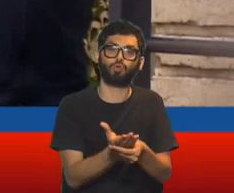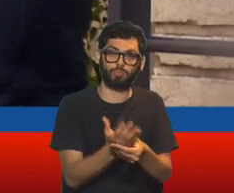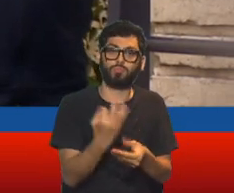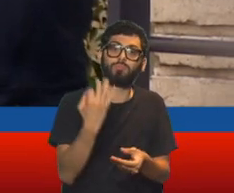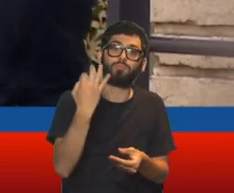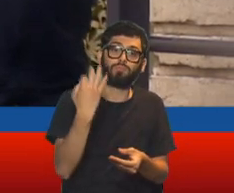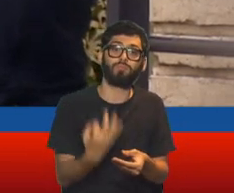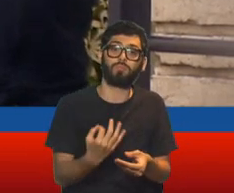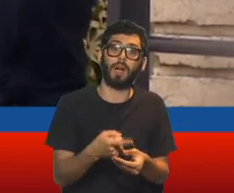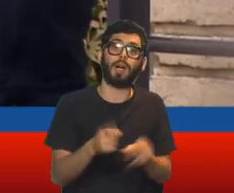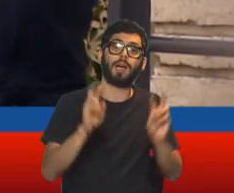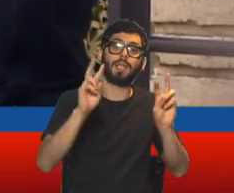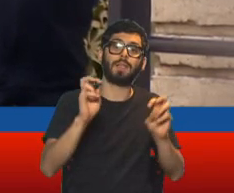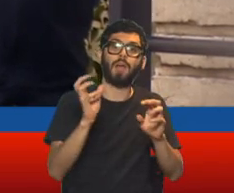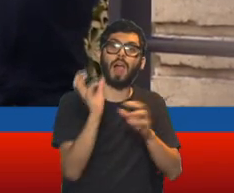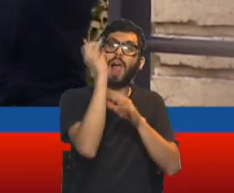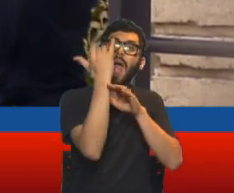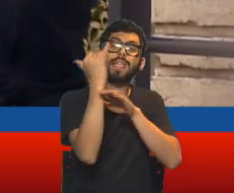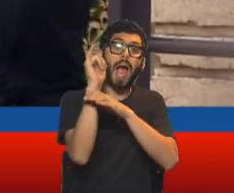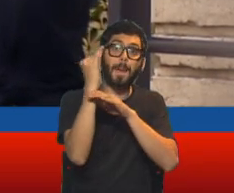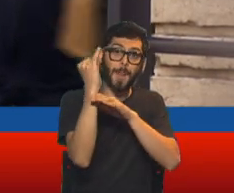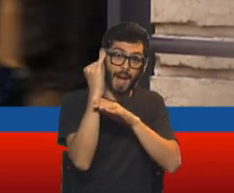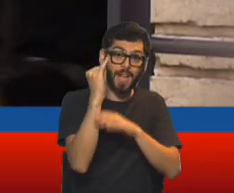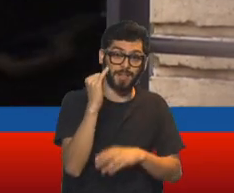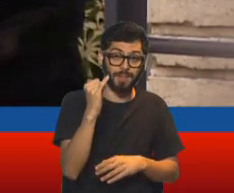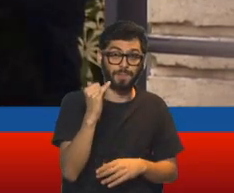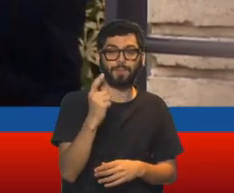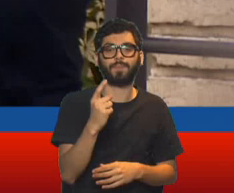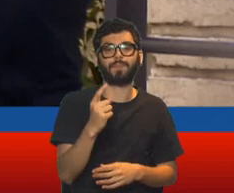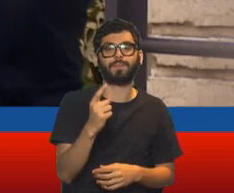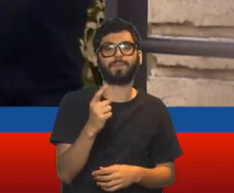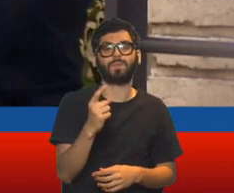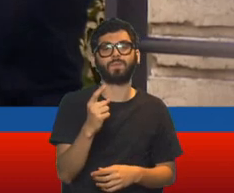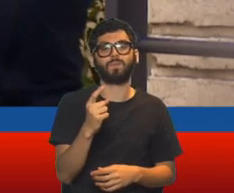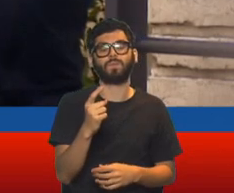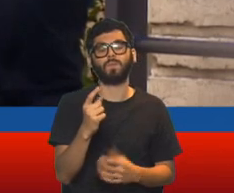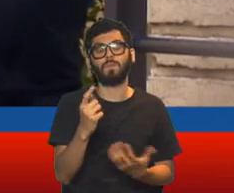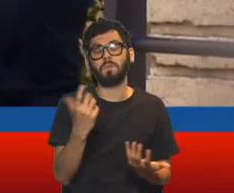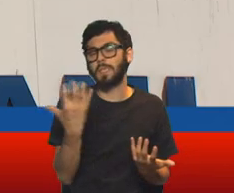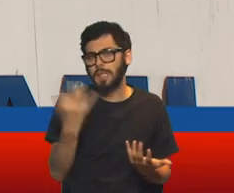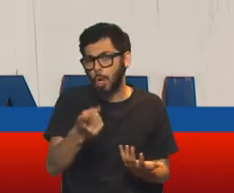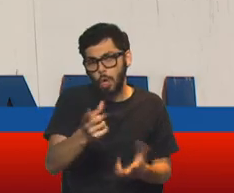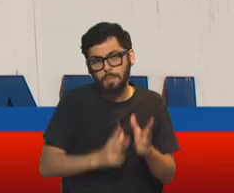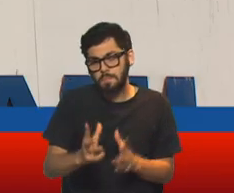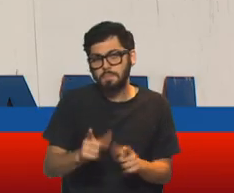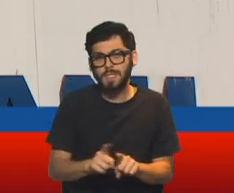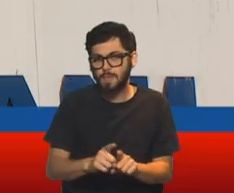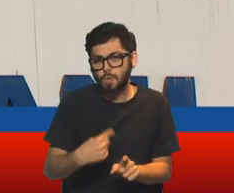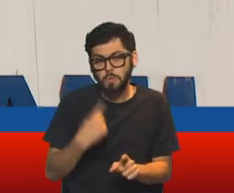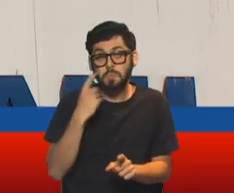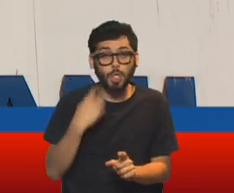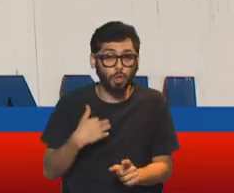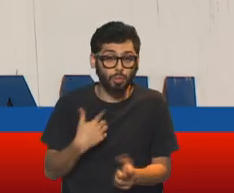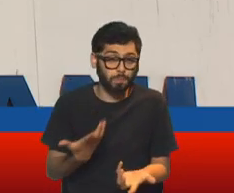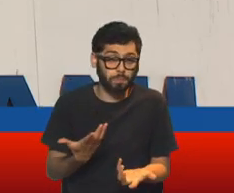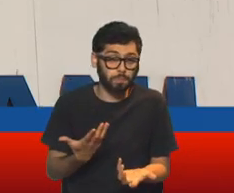que ver con las cámaras de seguridad. Pero seguramente me vas a decir lo mismo que pienso yo. A ver. Que